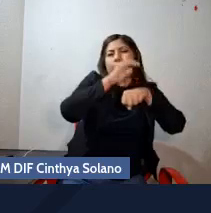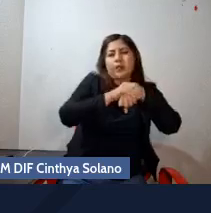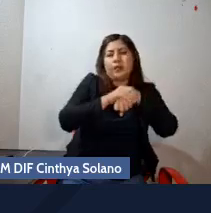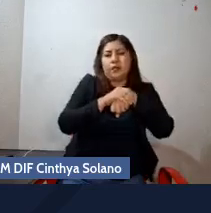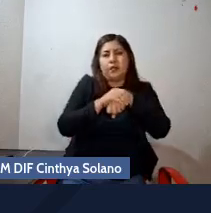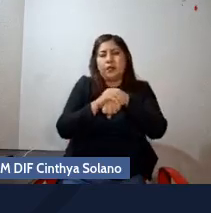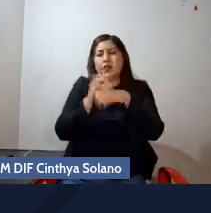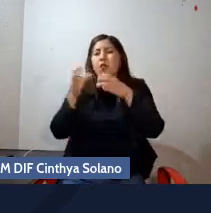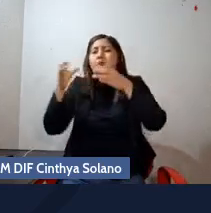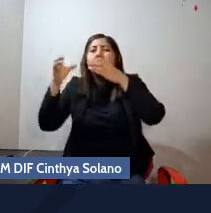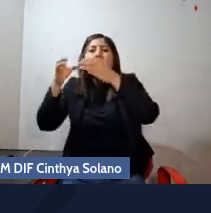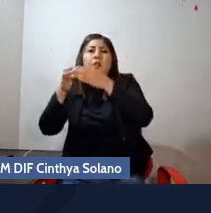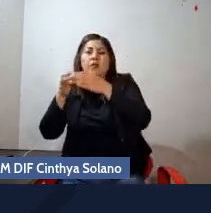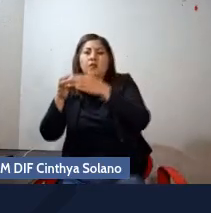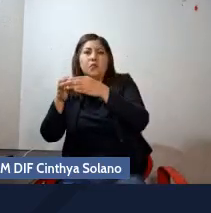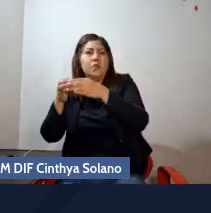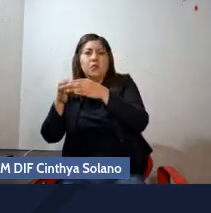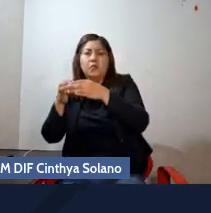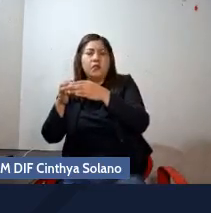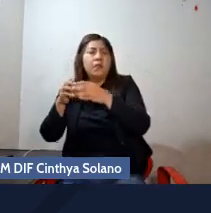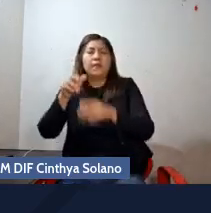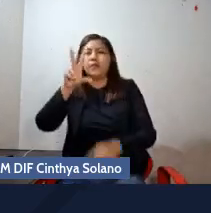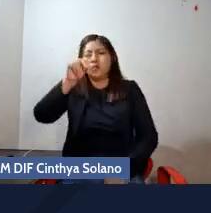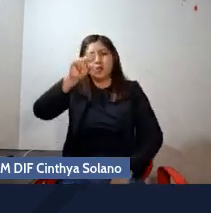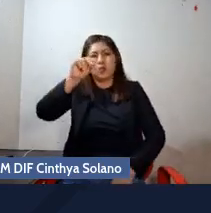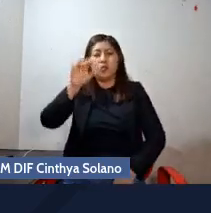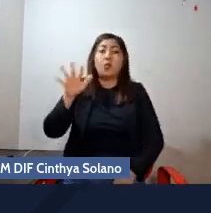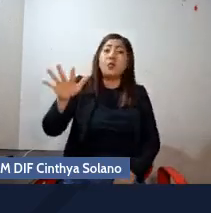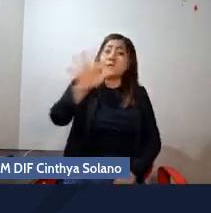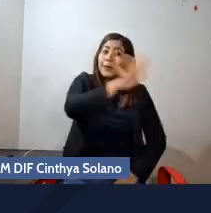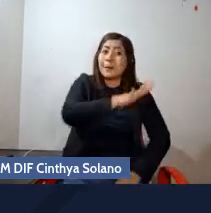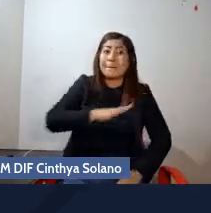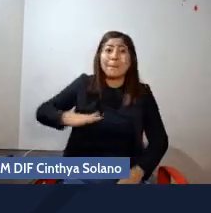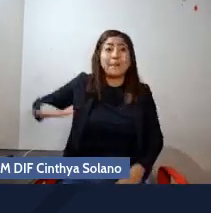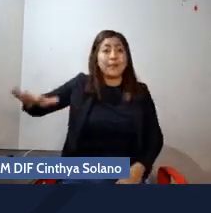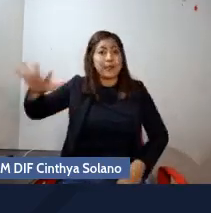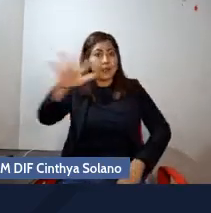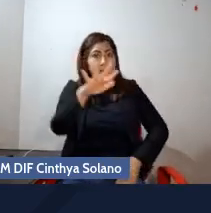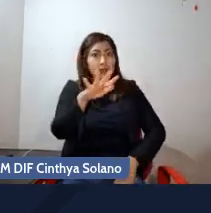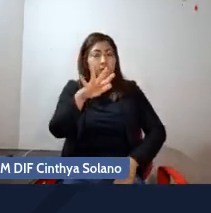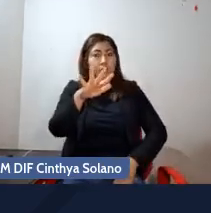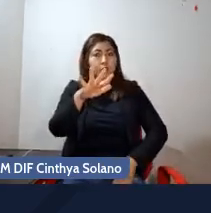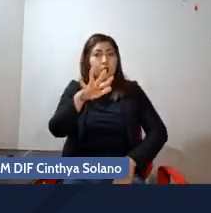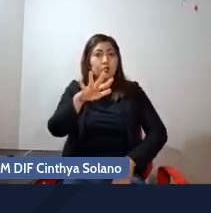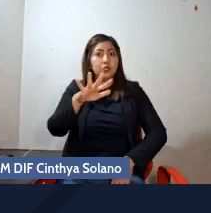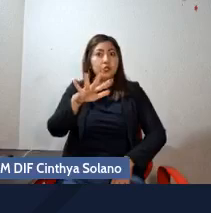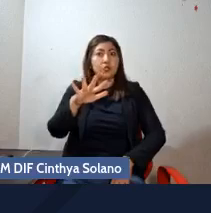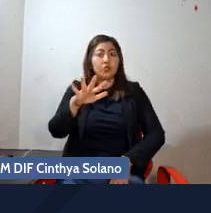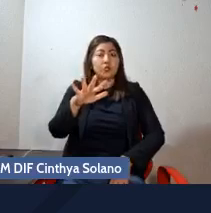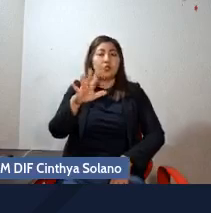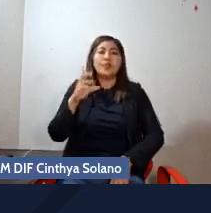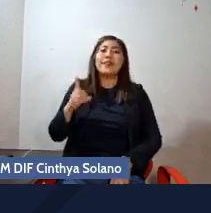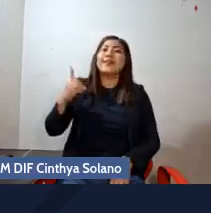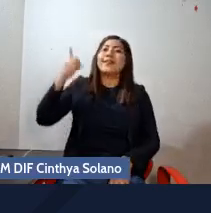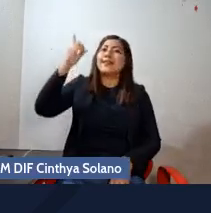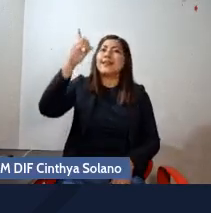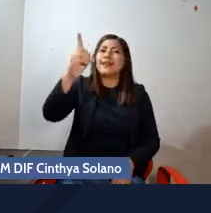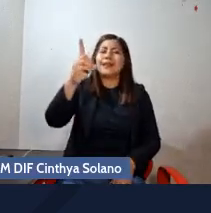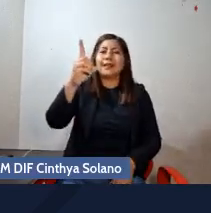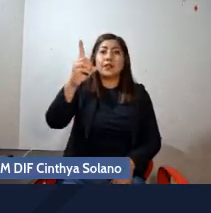particular, sino para todos en general. Y en ese orden de ideas, el domingo, a la hora que ustedes se hagan el